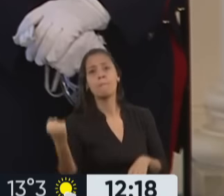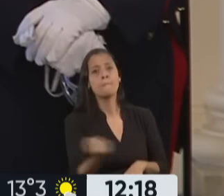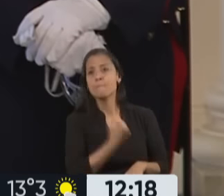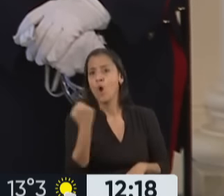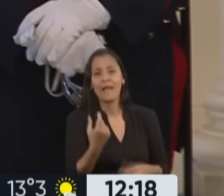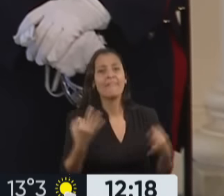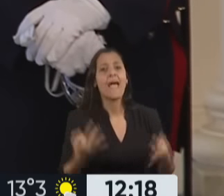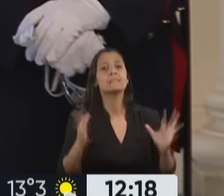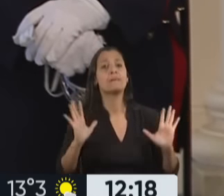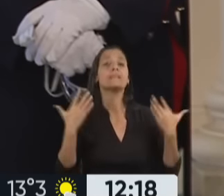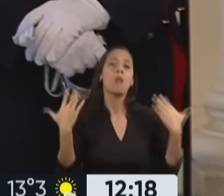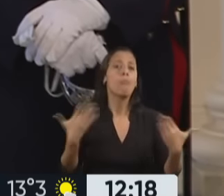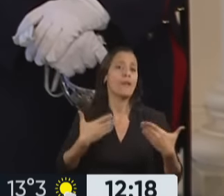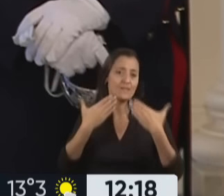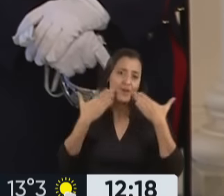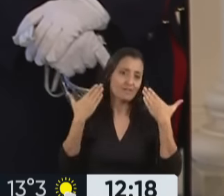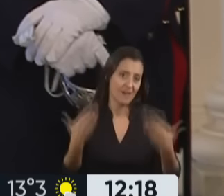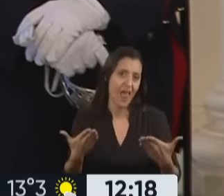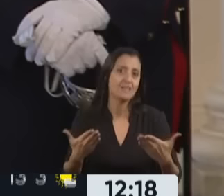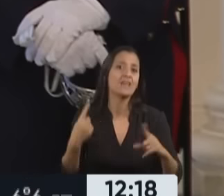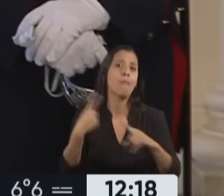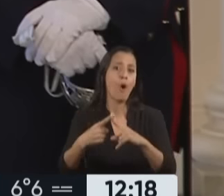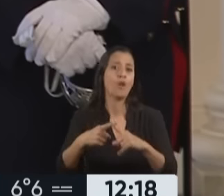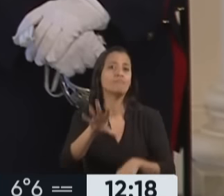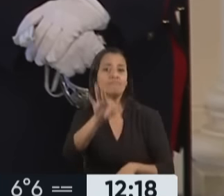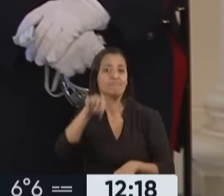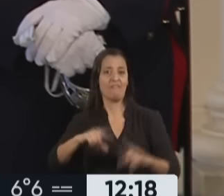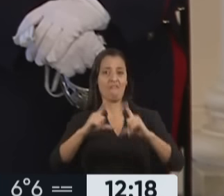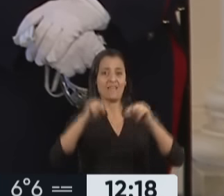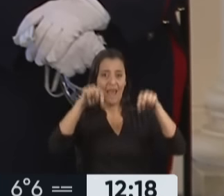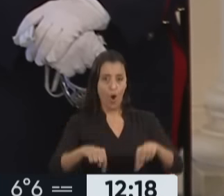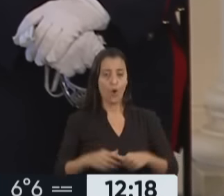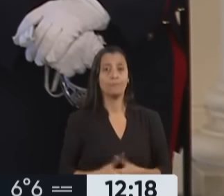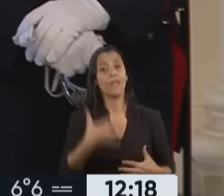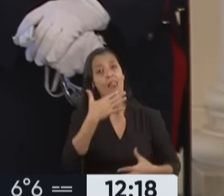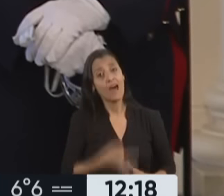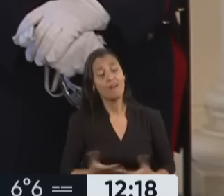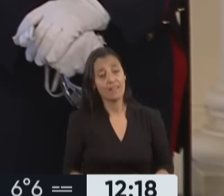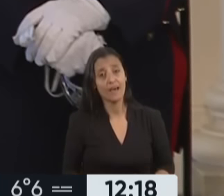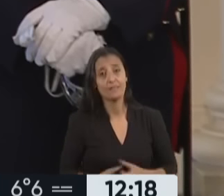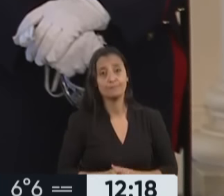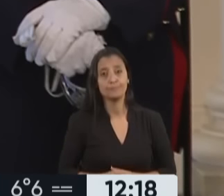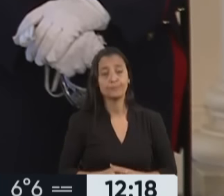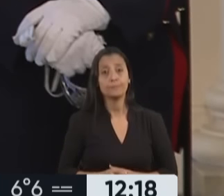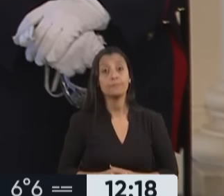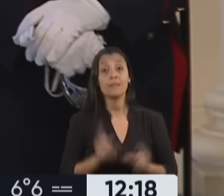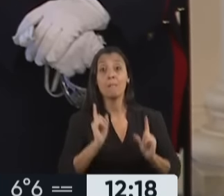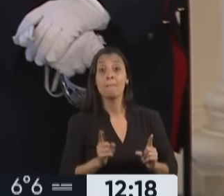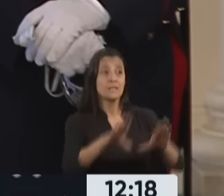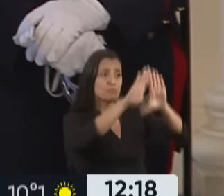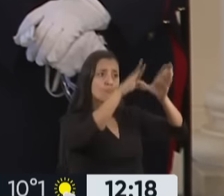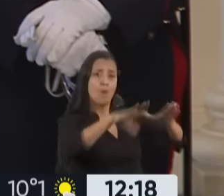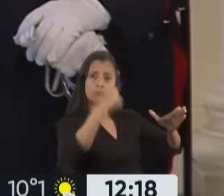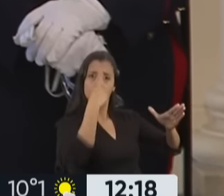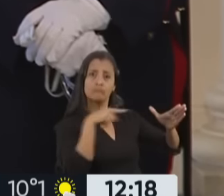por eso le agradezco esta deferencia. La verdad que este busto tendría que